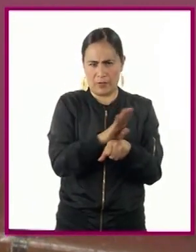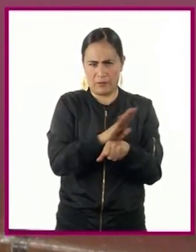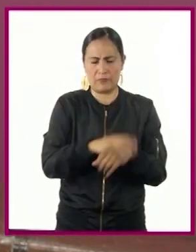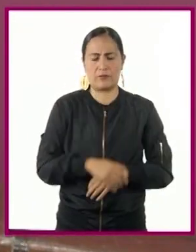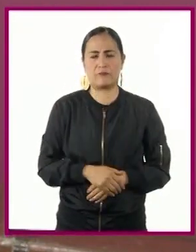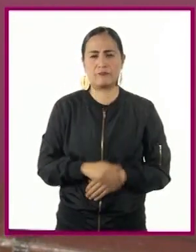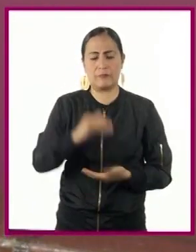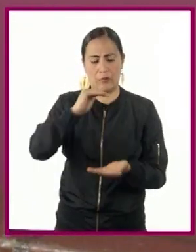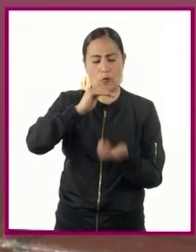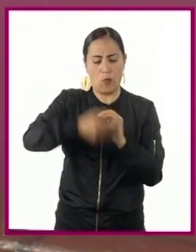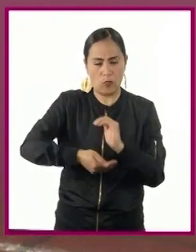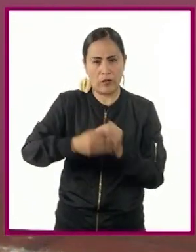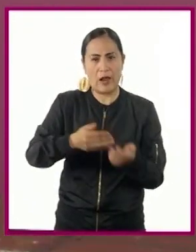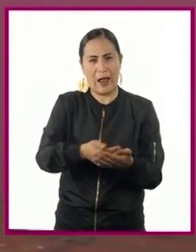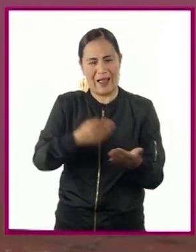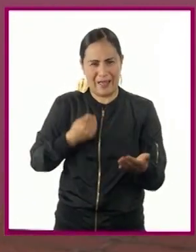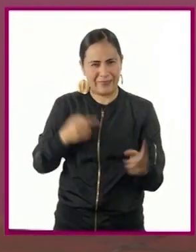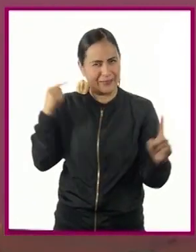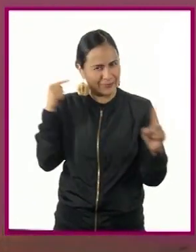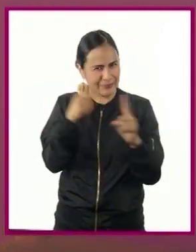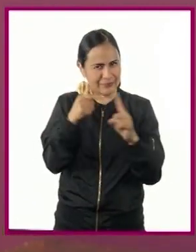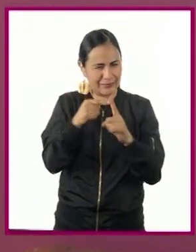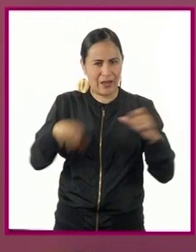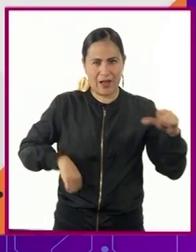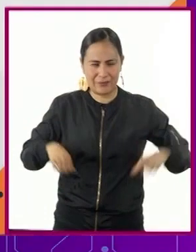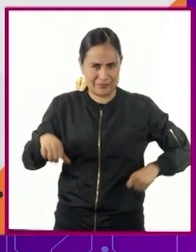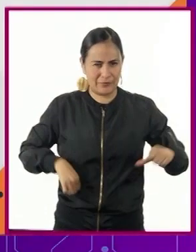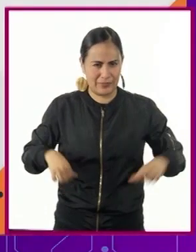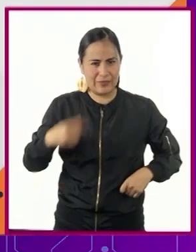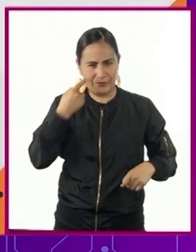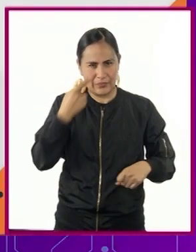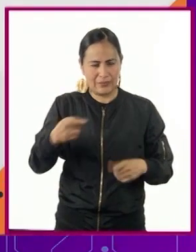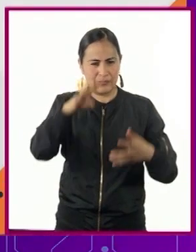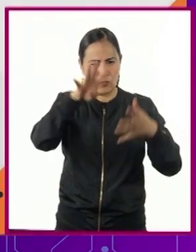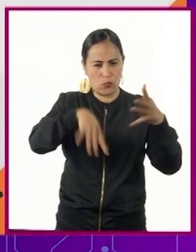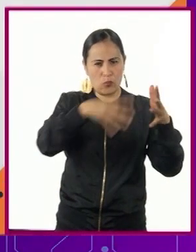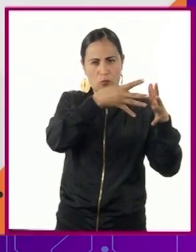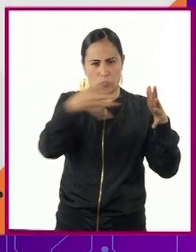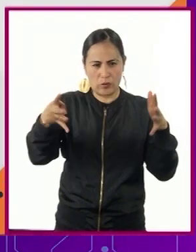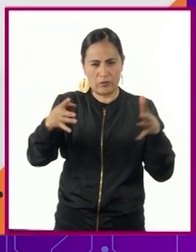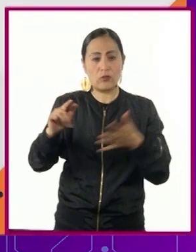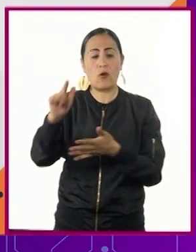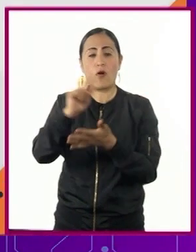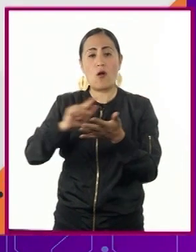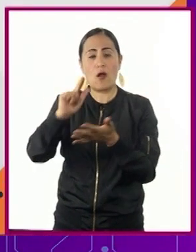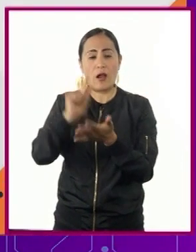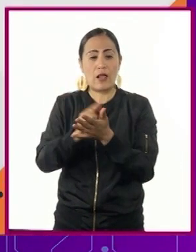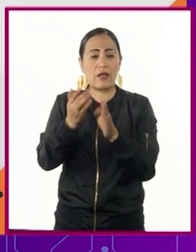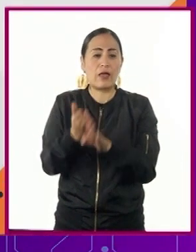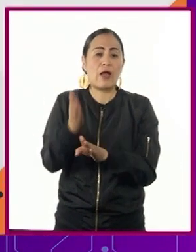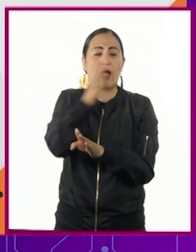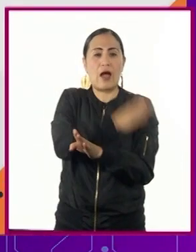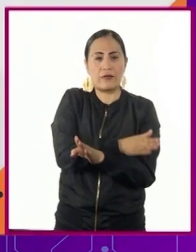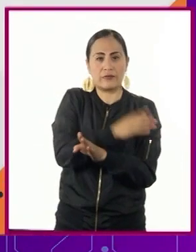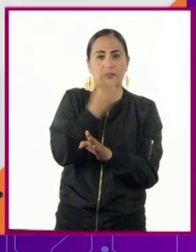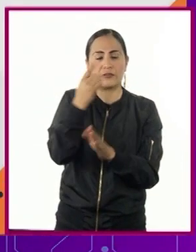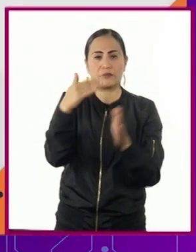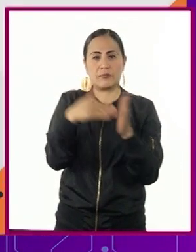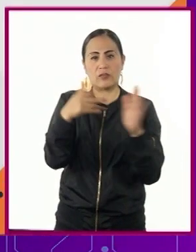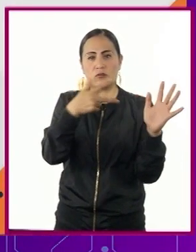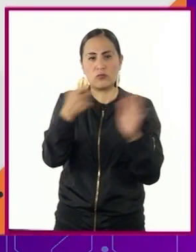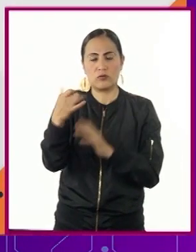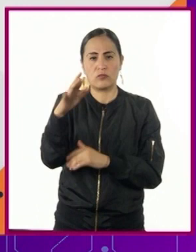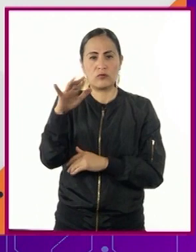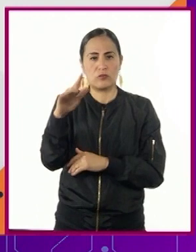reto. Elaboren 2 cuadros como los que se muestran en pantalla. El primero sobre las leyes previas a la Constitución de